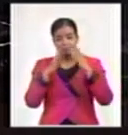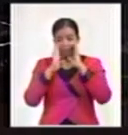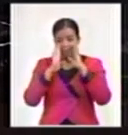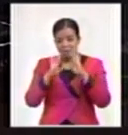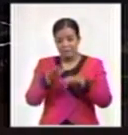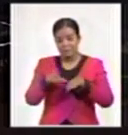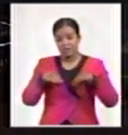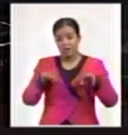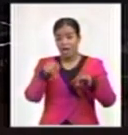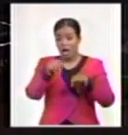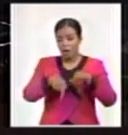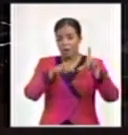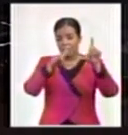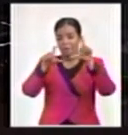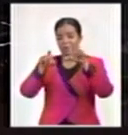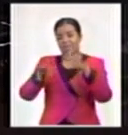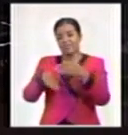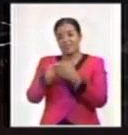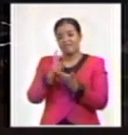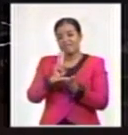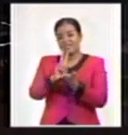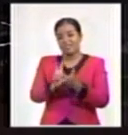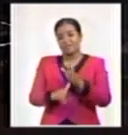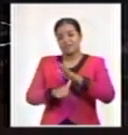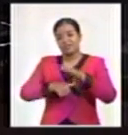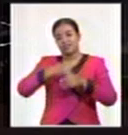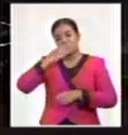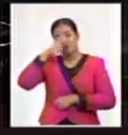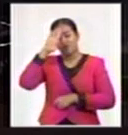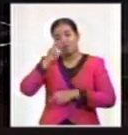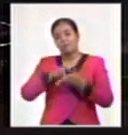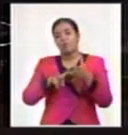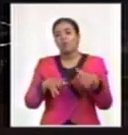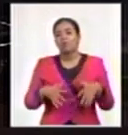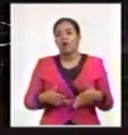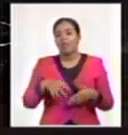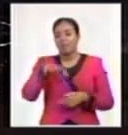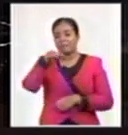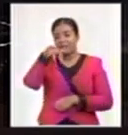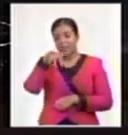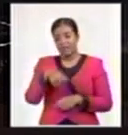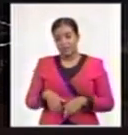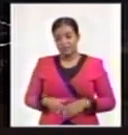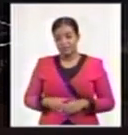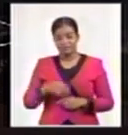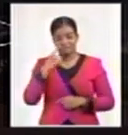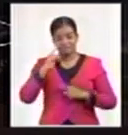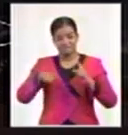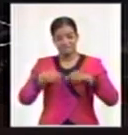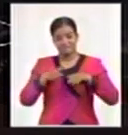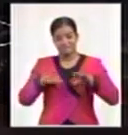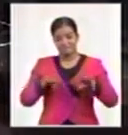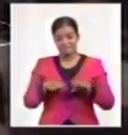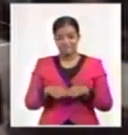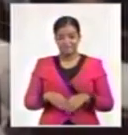nuestras imágenes del día, la visita del presidente cubano a la provincia de Pinar del Río. Nos vemos en una próxima ocasión.